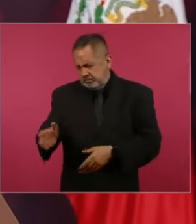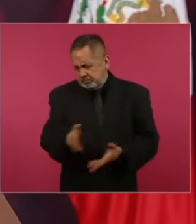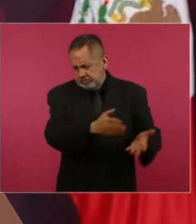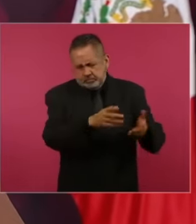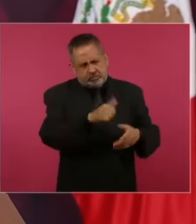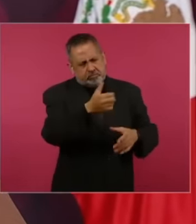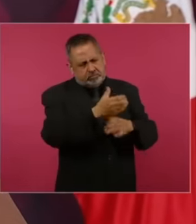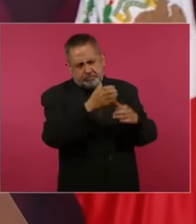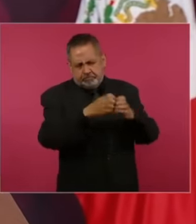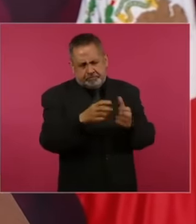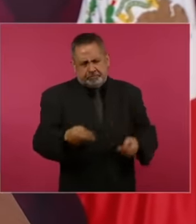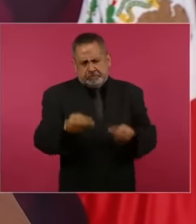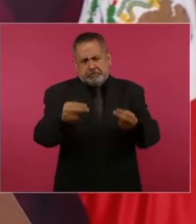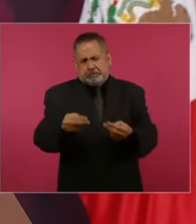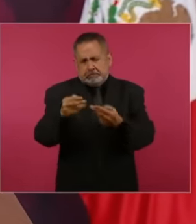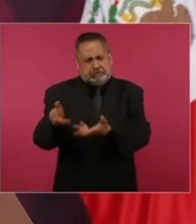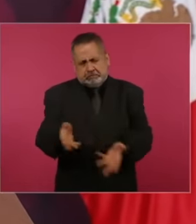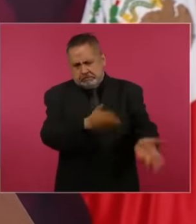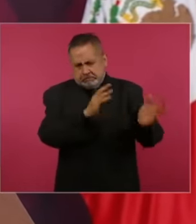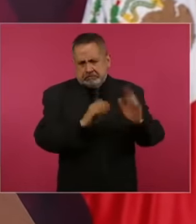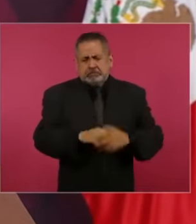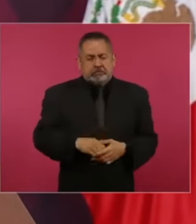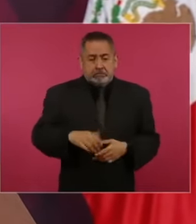el que quiera hacer dinero,